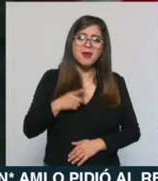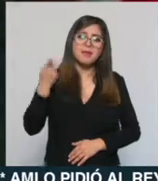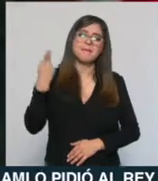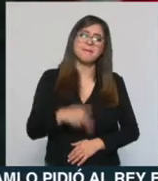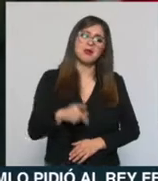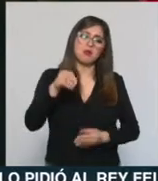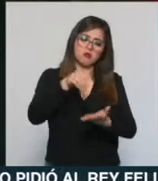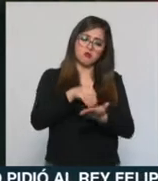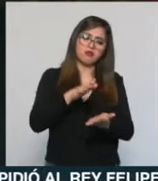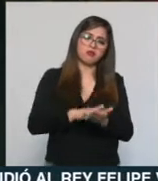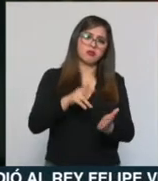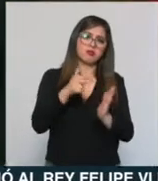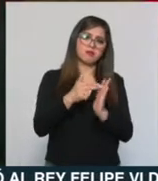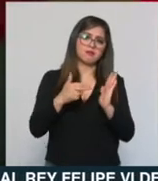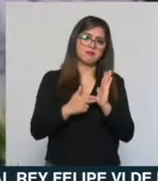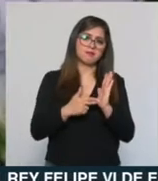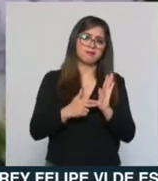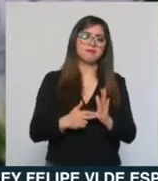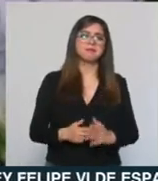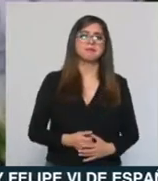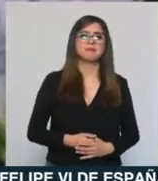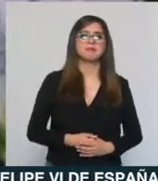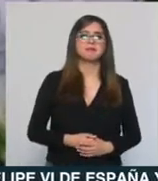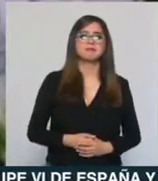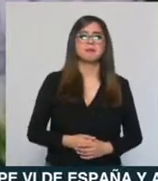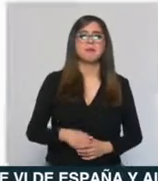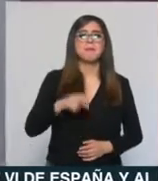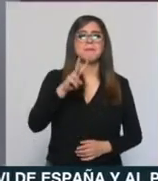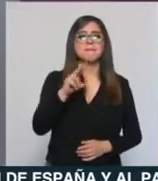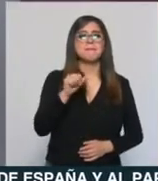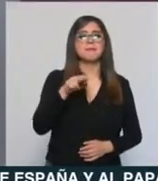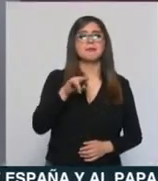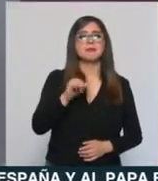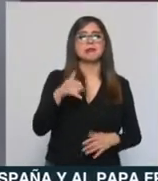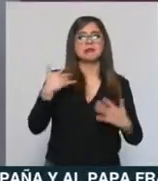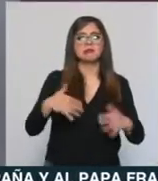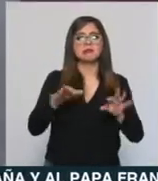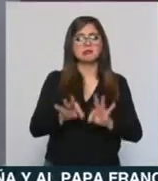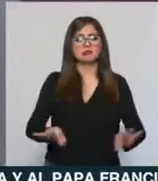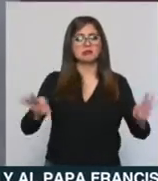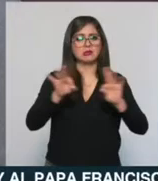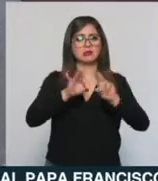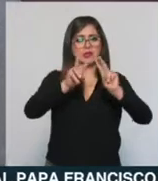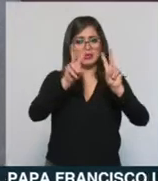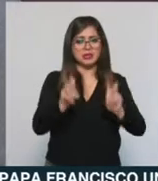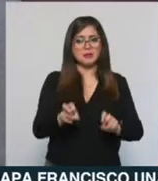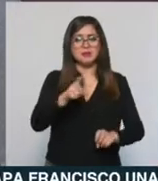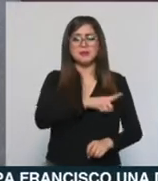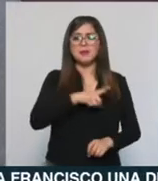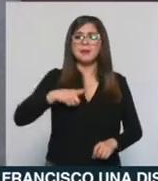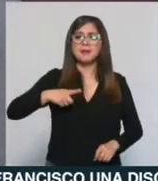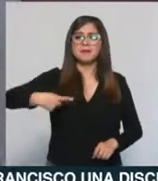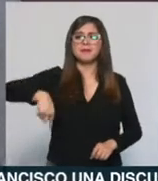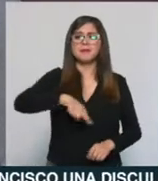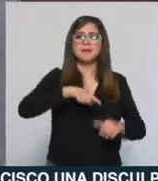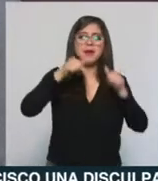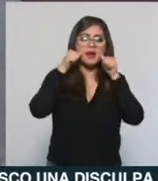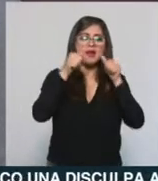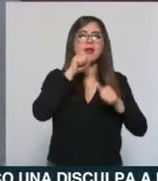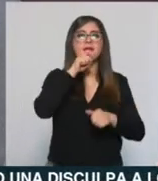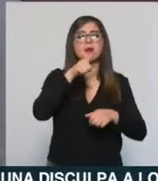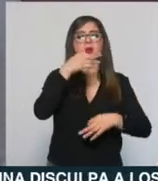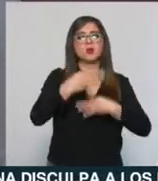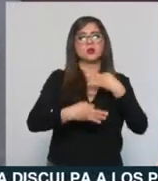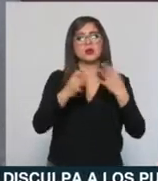que reglamentarlo. Pues ahí está, Vania, muy importante el tema y por supuesto que requerimos de mayor atención y sobre todo de justicia. Gracias por